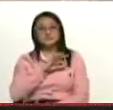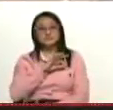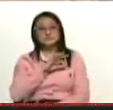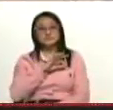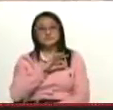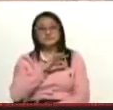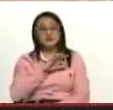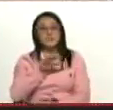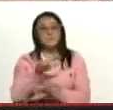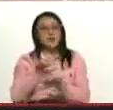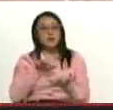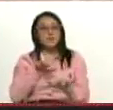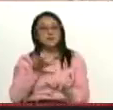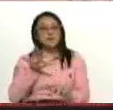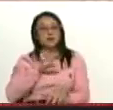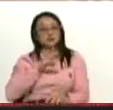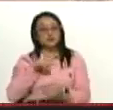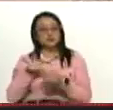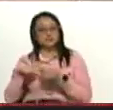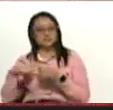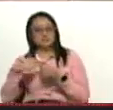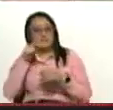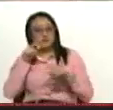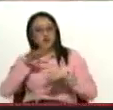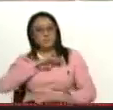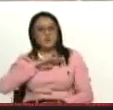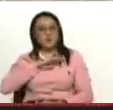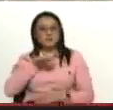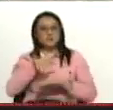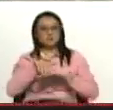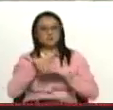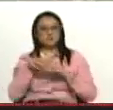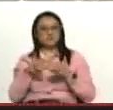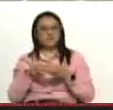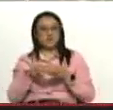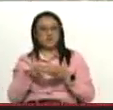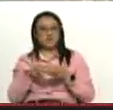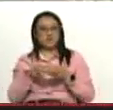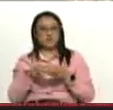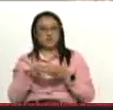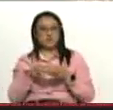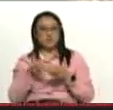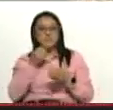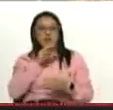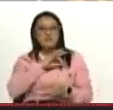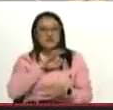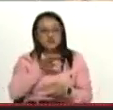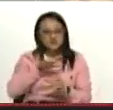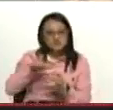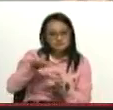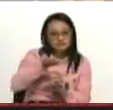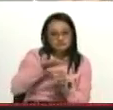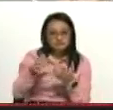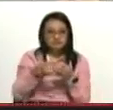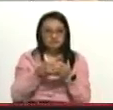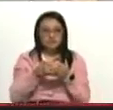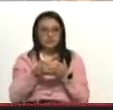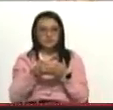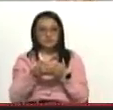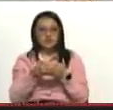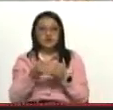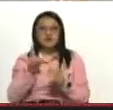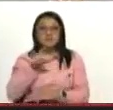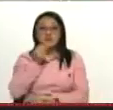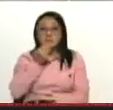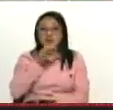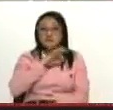mayormente a sus accionistas Y por supuesto beneficia enormemente